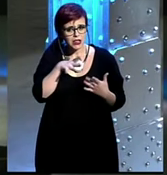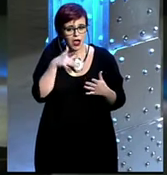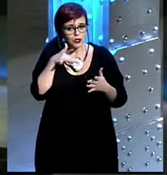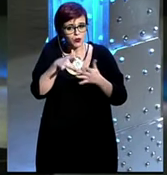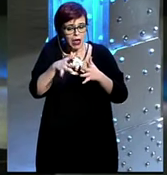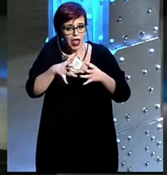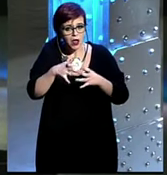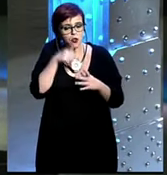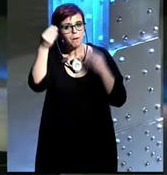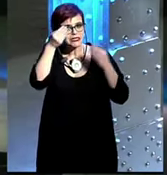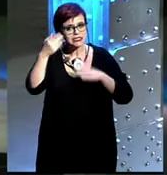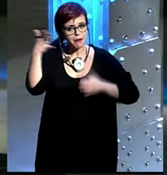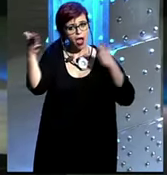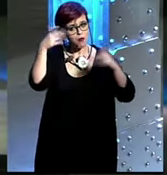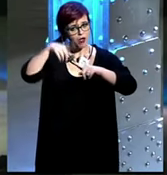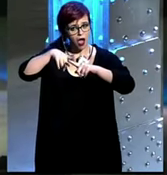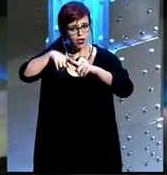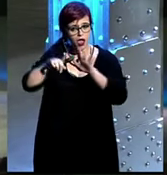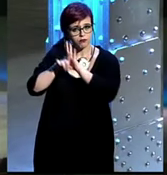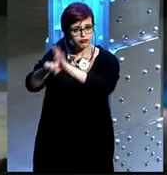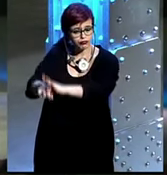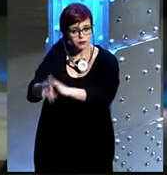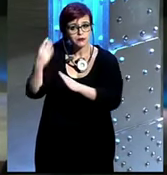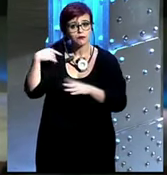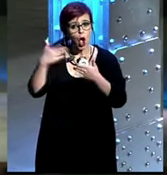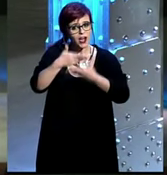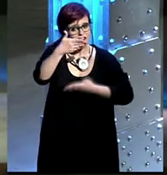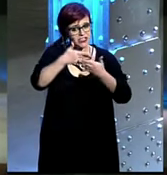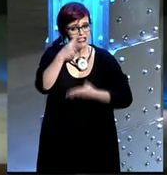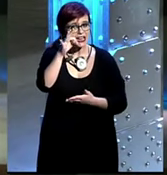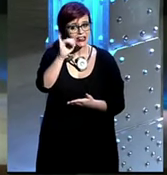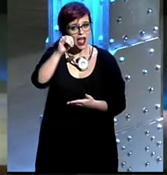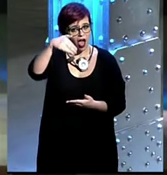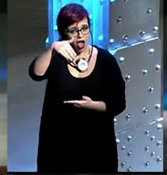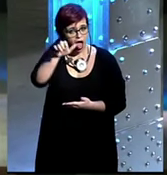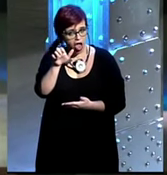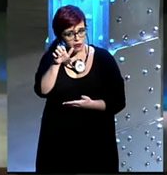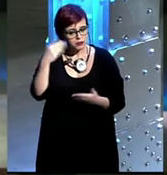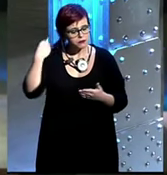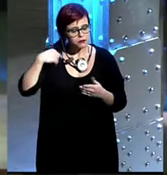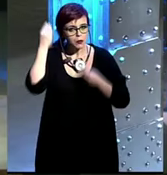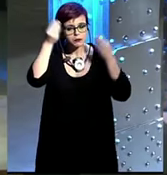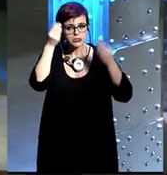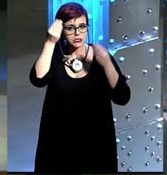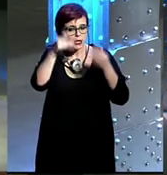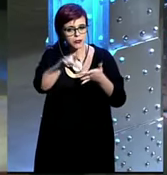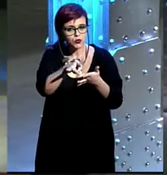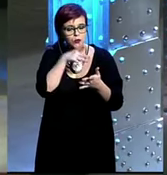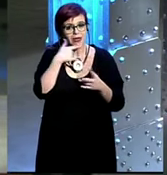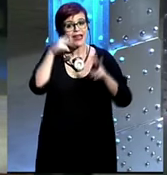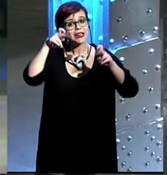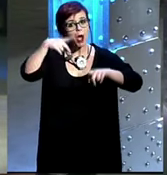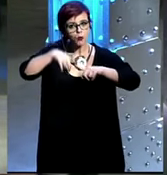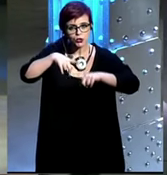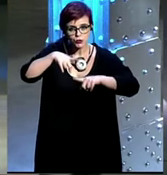gays estaban marginalizados. En aquel tiempo el Time Magazine, la revista Times, escribió un artículo diciendo que la homosexualidad representaba un